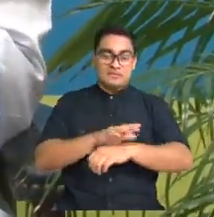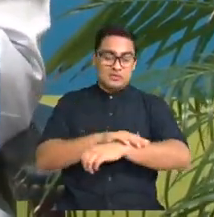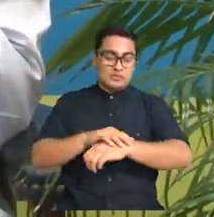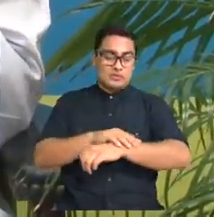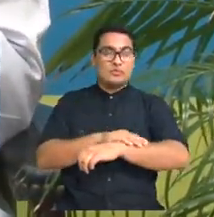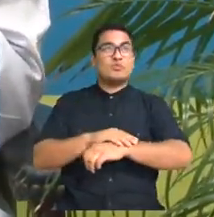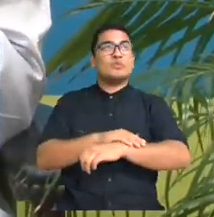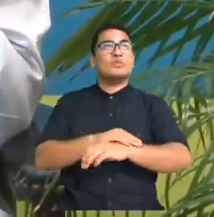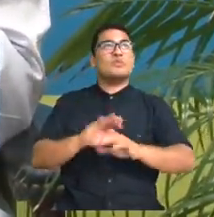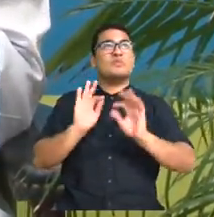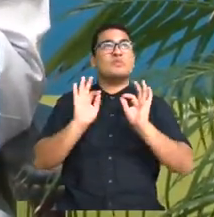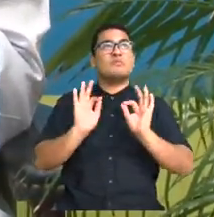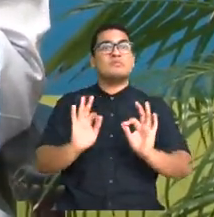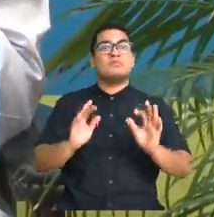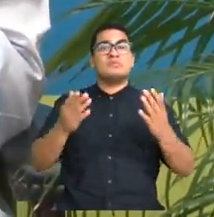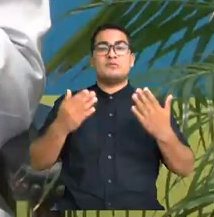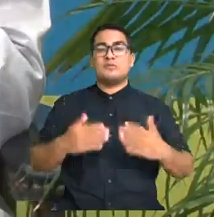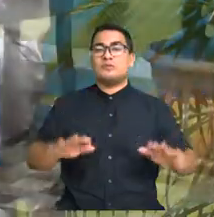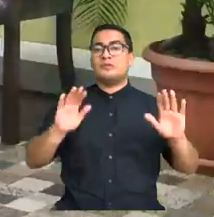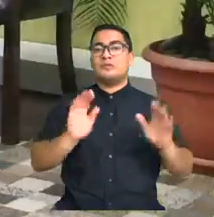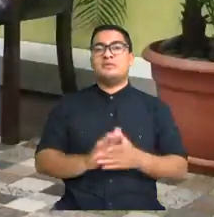que naturalmente ella produce.